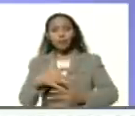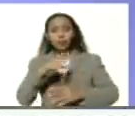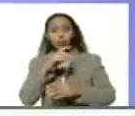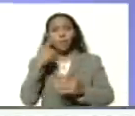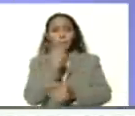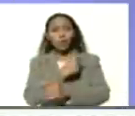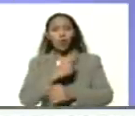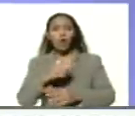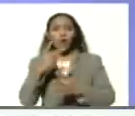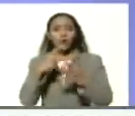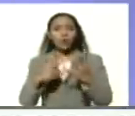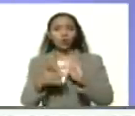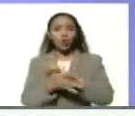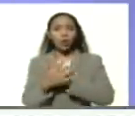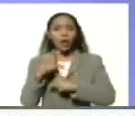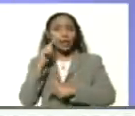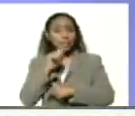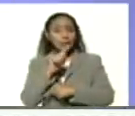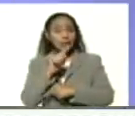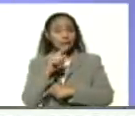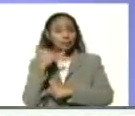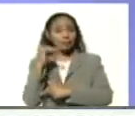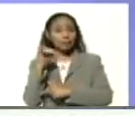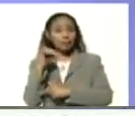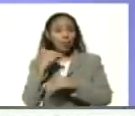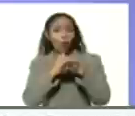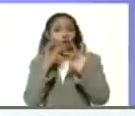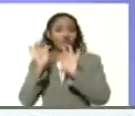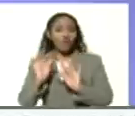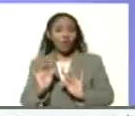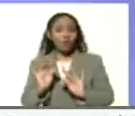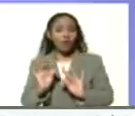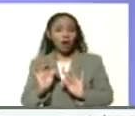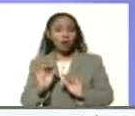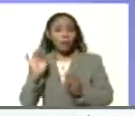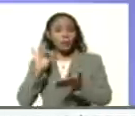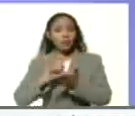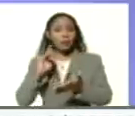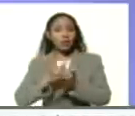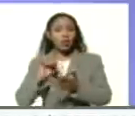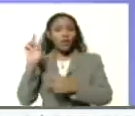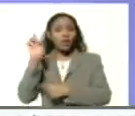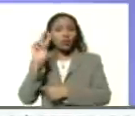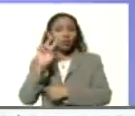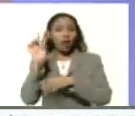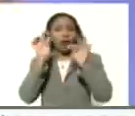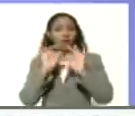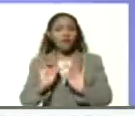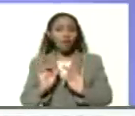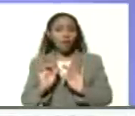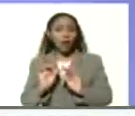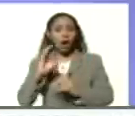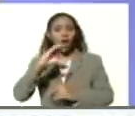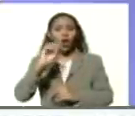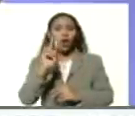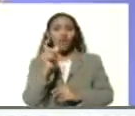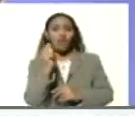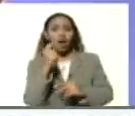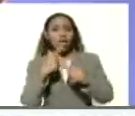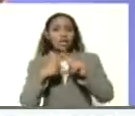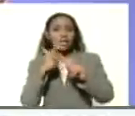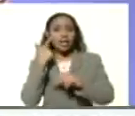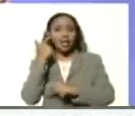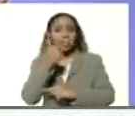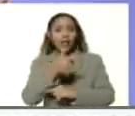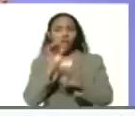vacuna Sinopharm. Vale destacar igualmente que ha ratificado la participación de Venezuela ante el mecanismo COVAX y este mecanismo